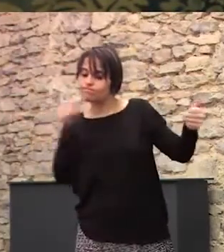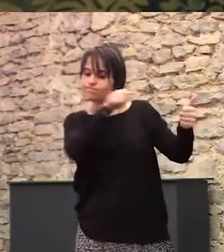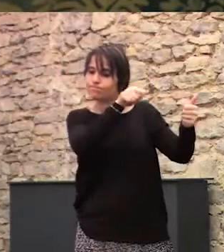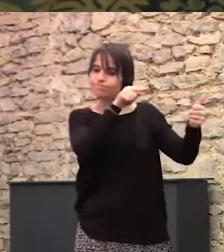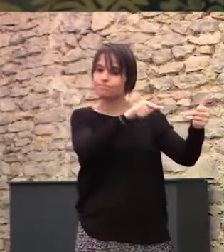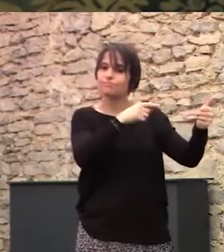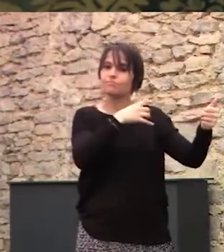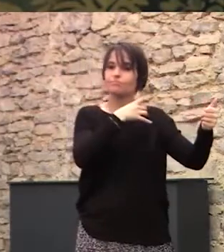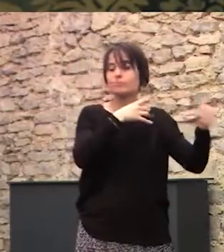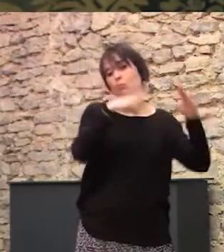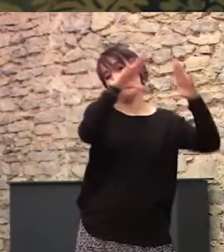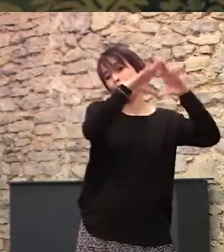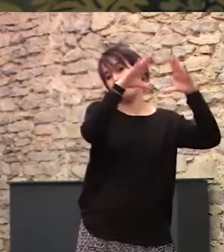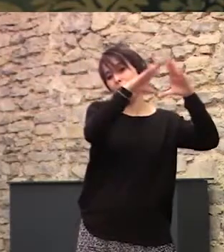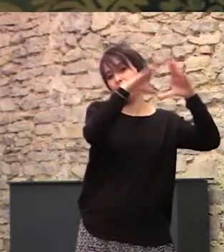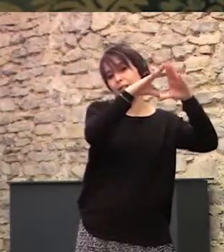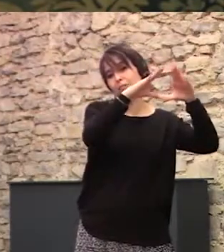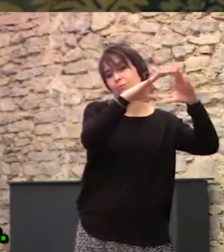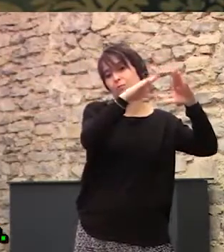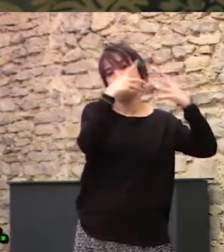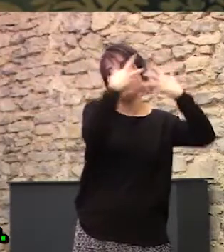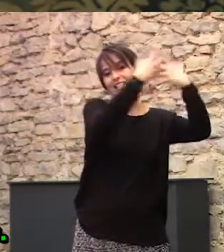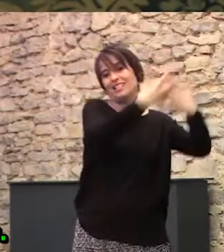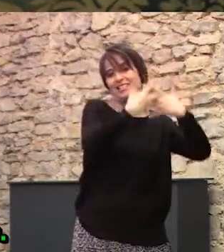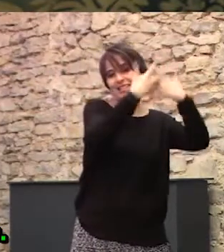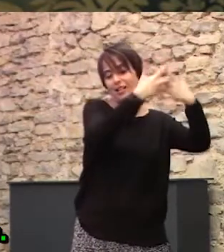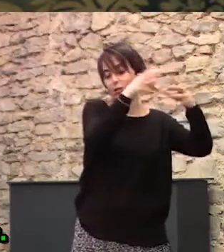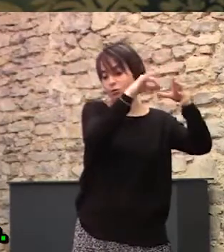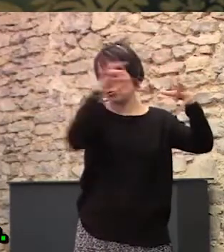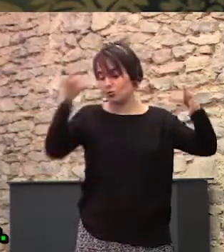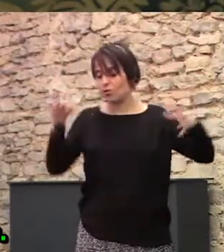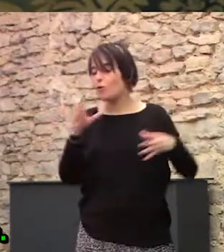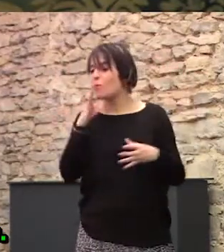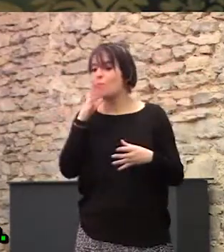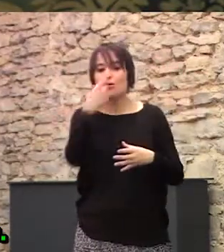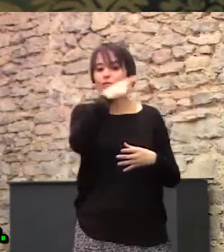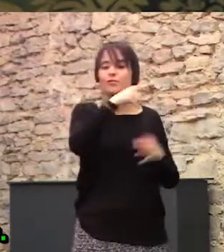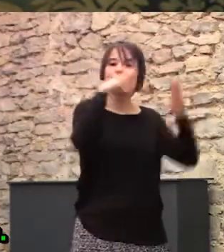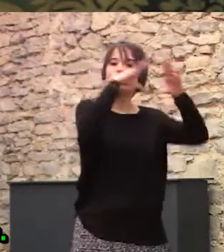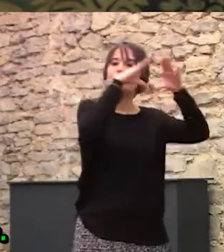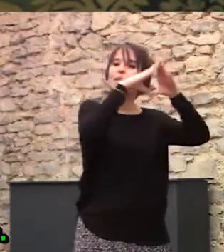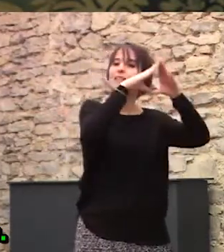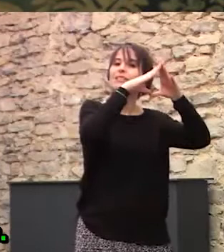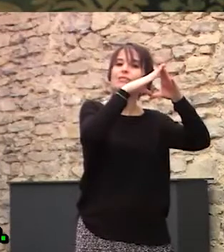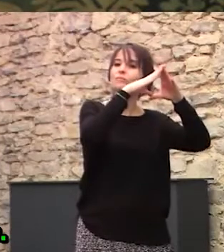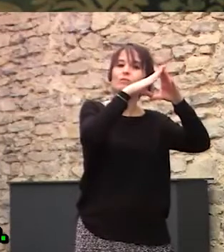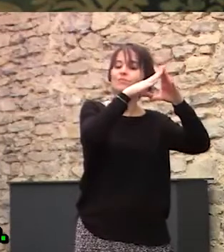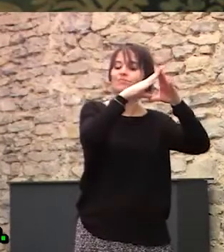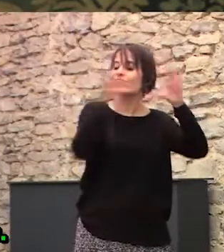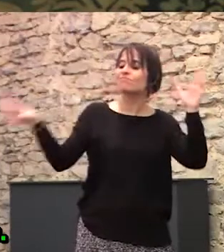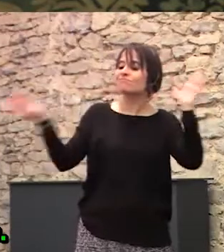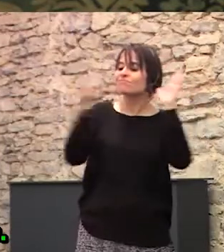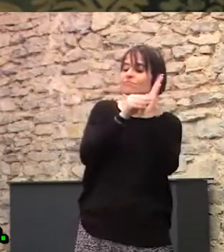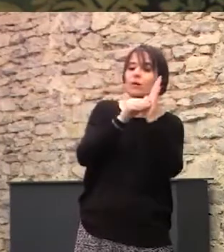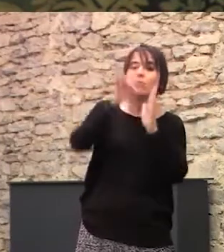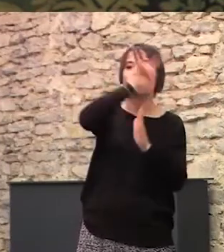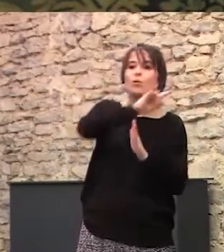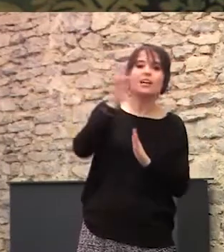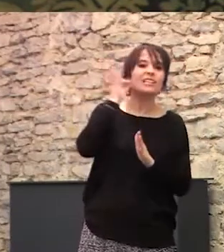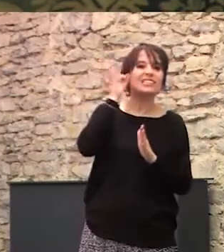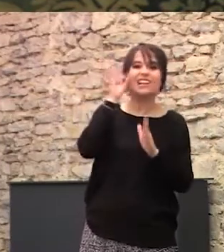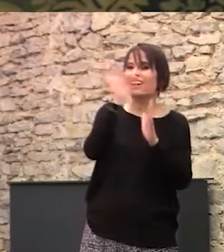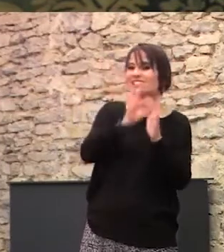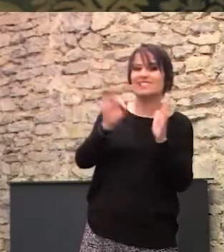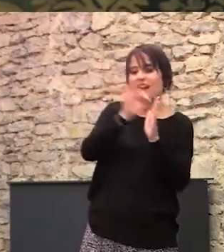momento en Estados Unidos, porque no recogía fundamentalmente las preocupaciones de las mujeres negras. Y